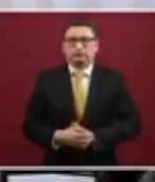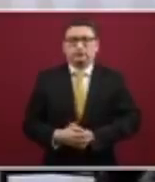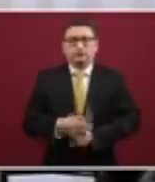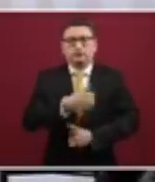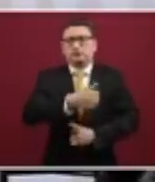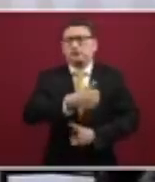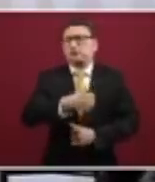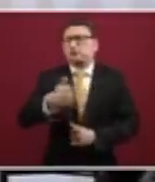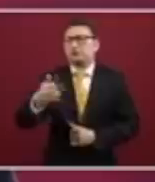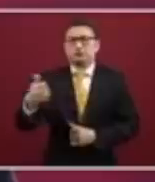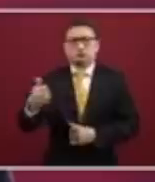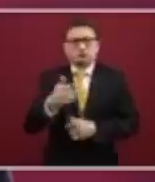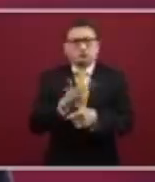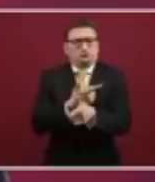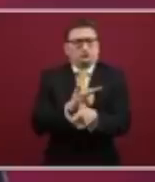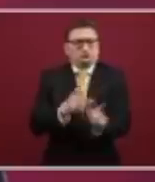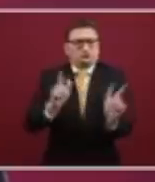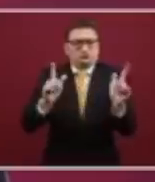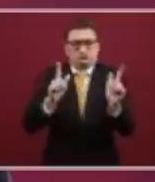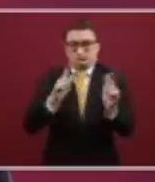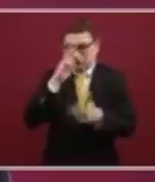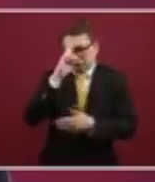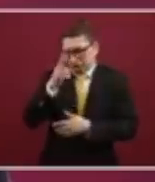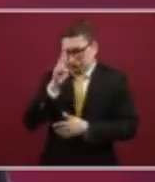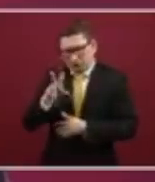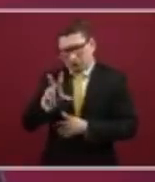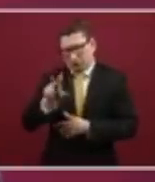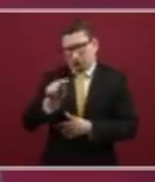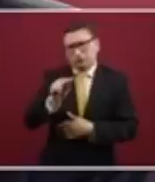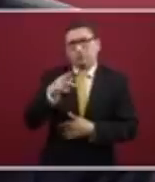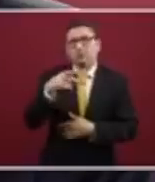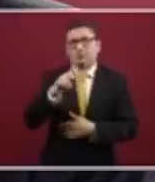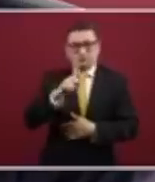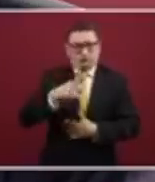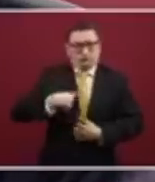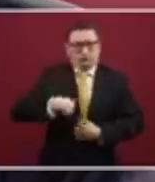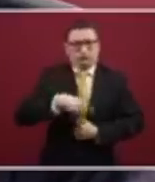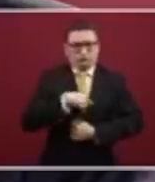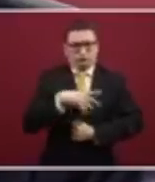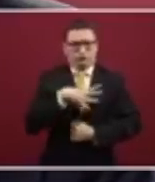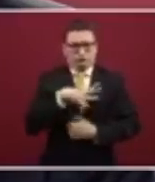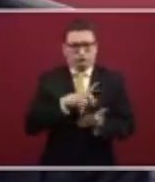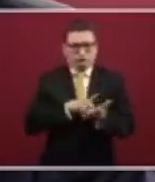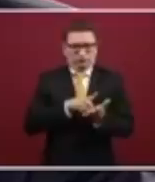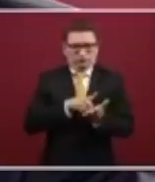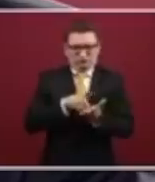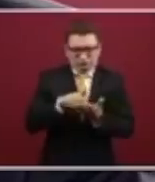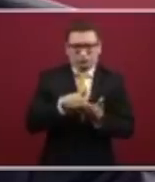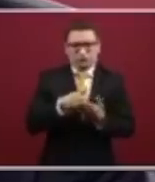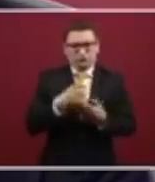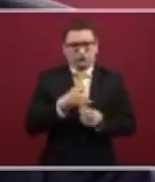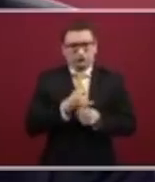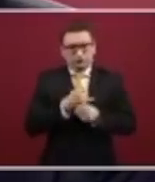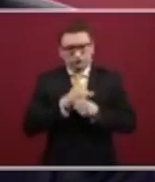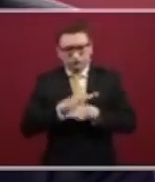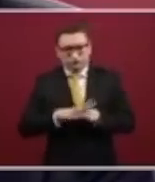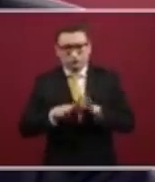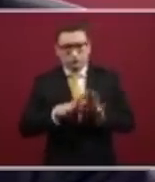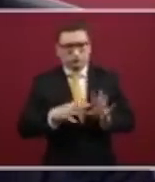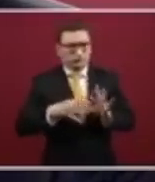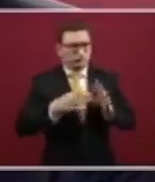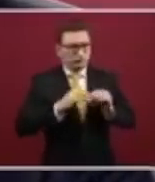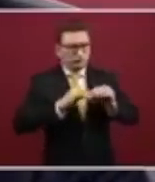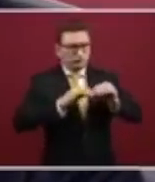libertades, nada más que tenemos nosotros el derecho también de exponer el daño que